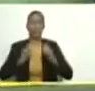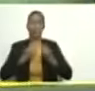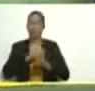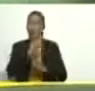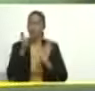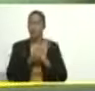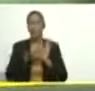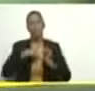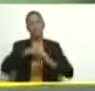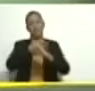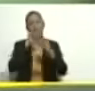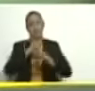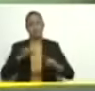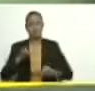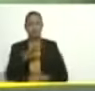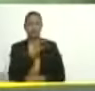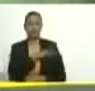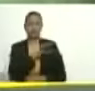felicidad social,